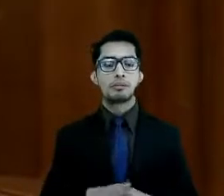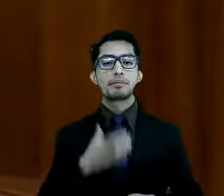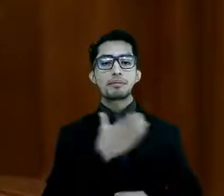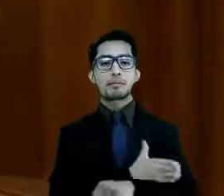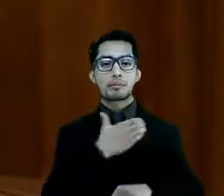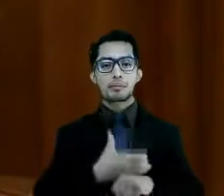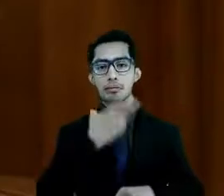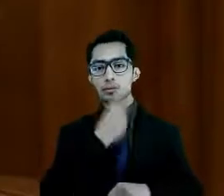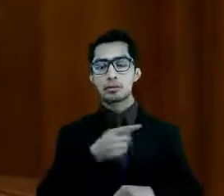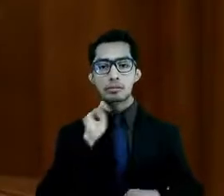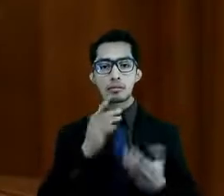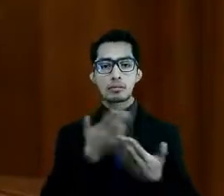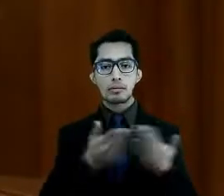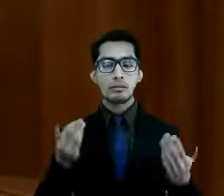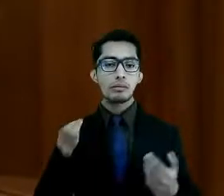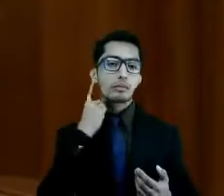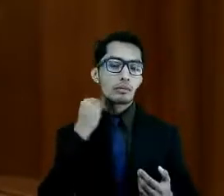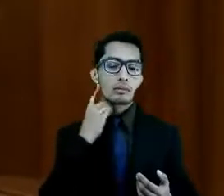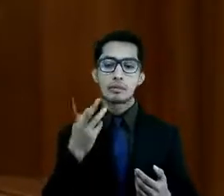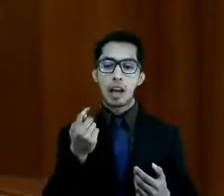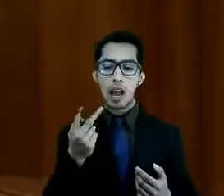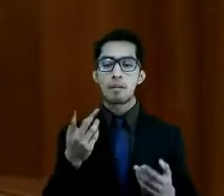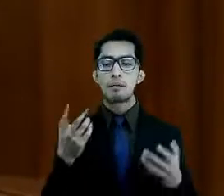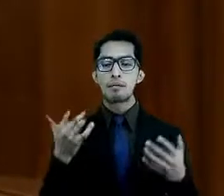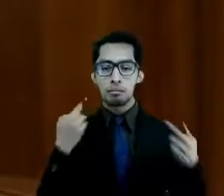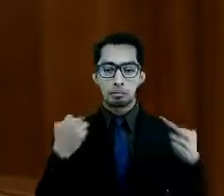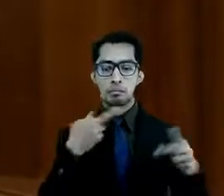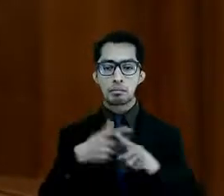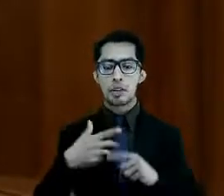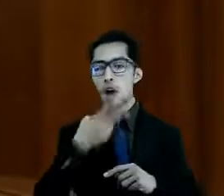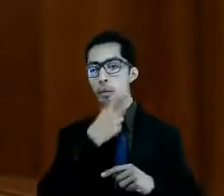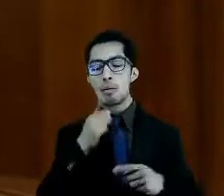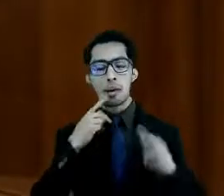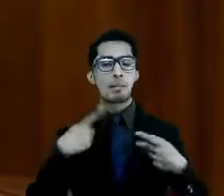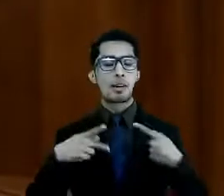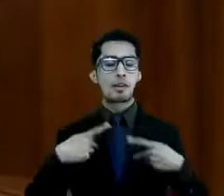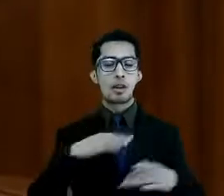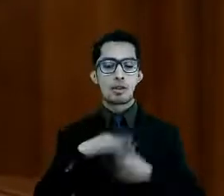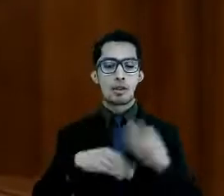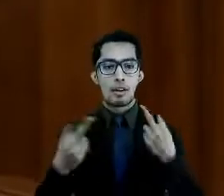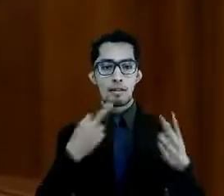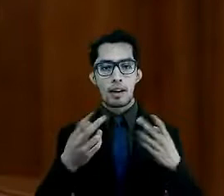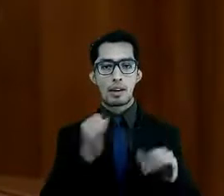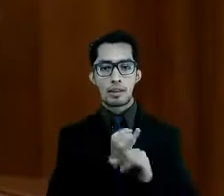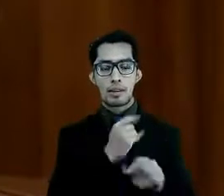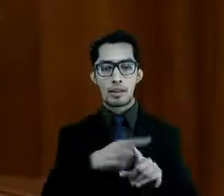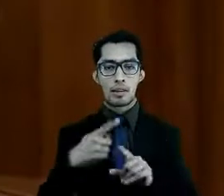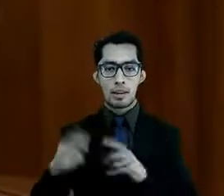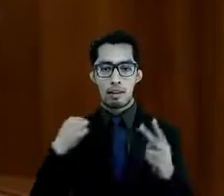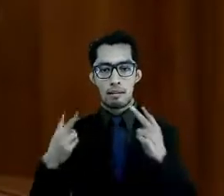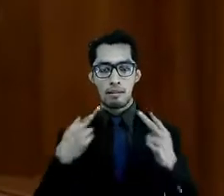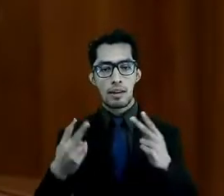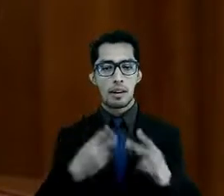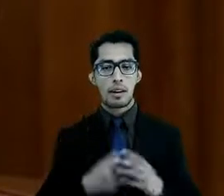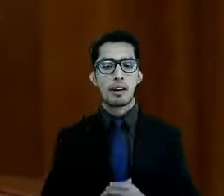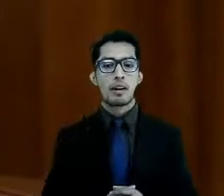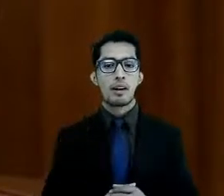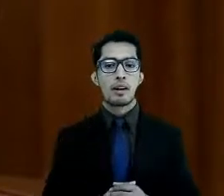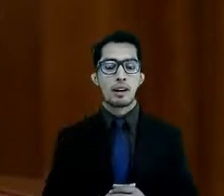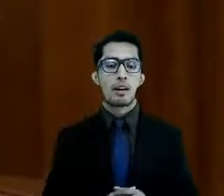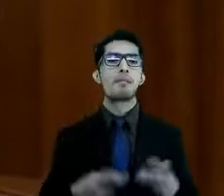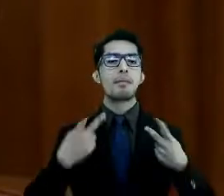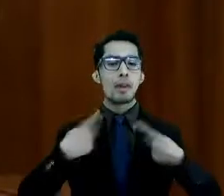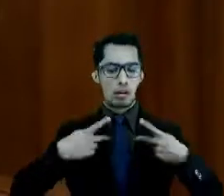compañeras y compañeros diputados, medios de comunicación, ciudadanas y ciudadanos que nos siguen en las diferentes plataformas digitales.